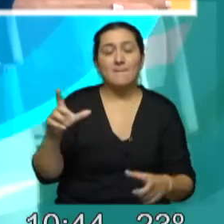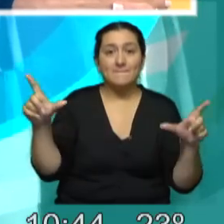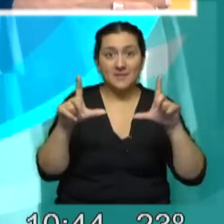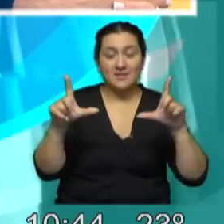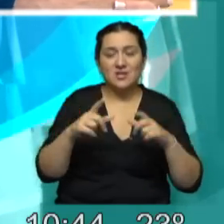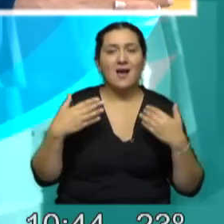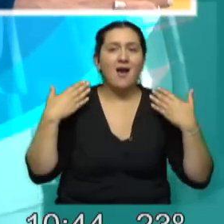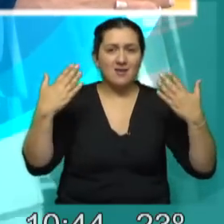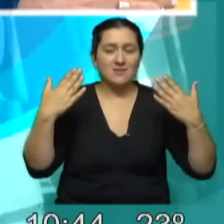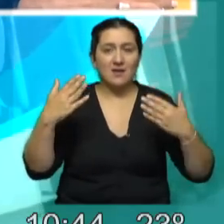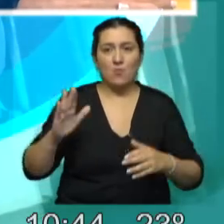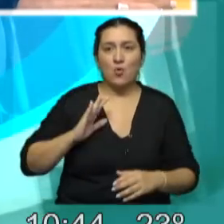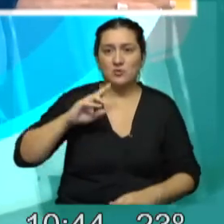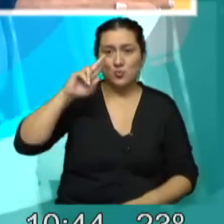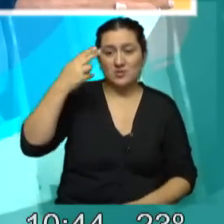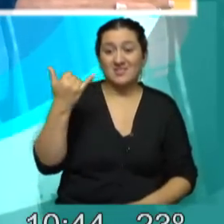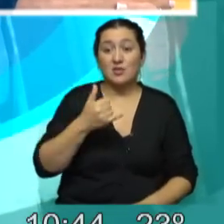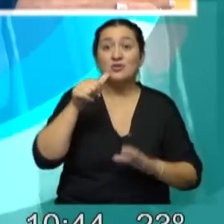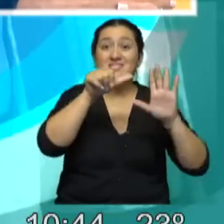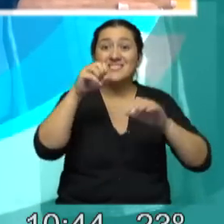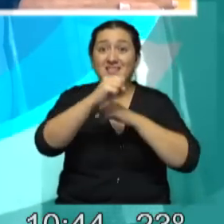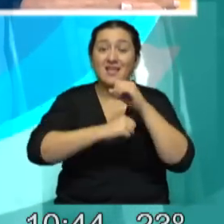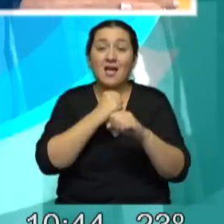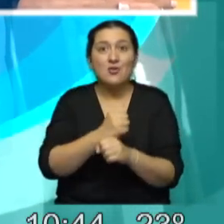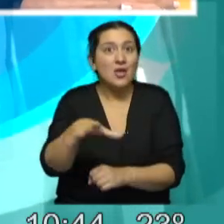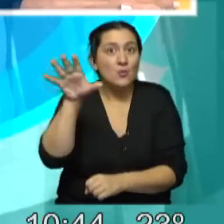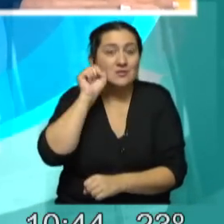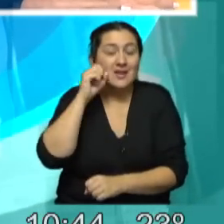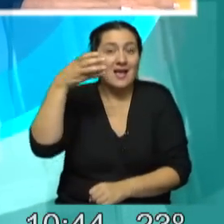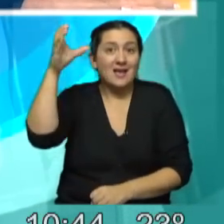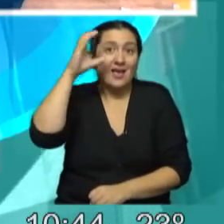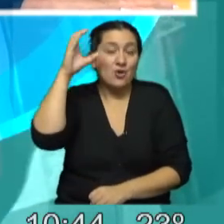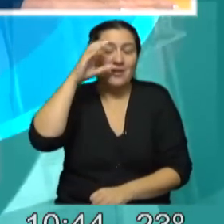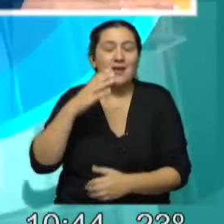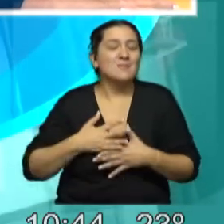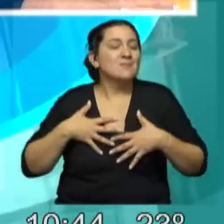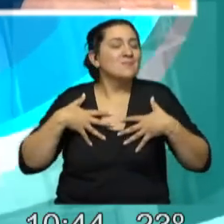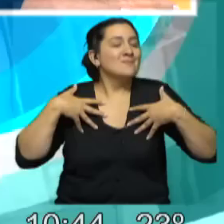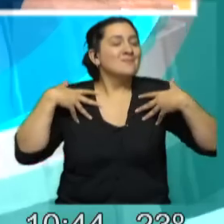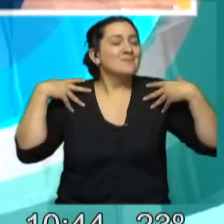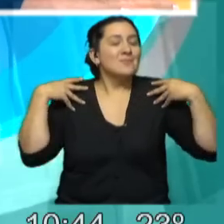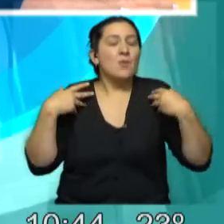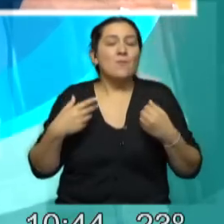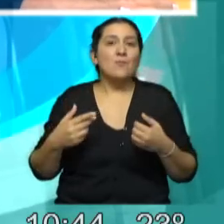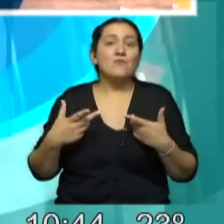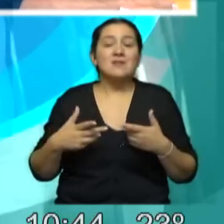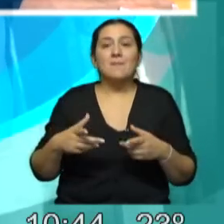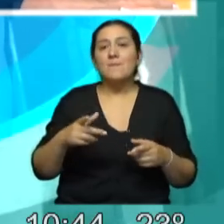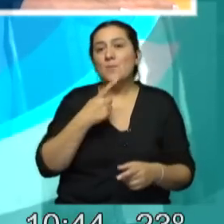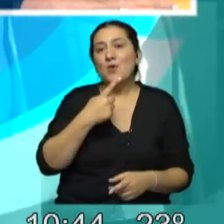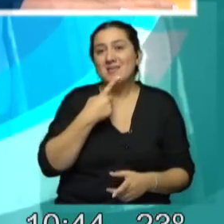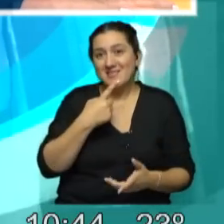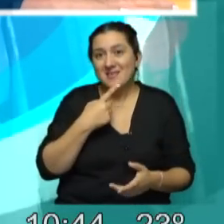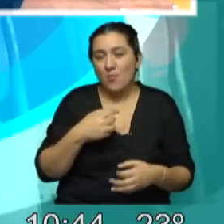Tania arriba las mujeres uruguaya tengo 60 años y escuchar a Carolina emociona su humanidad por fin política sin casete